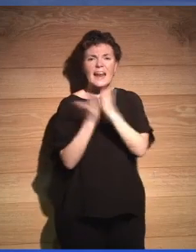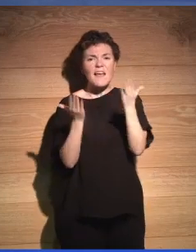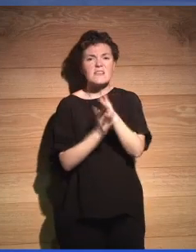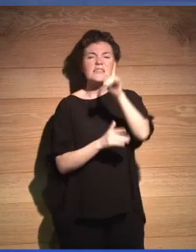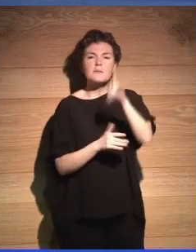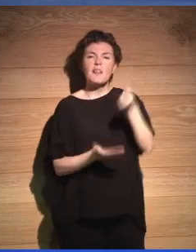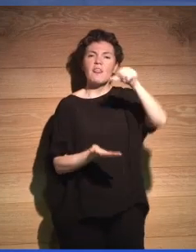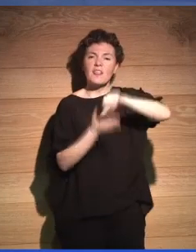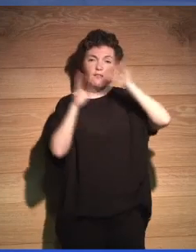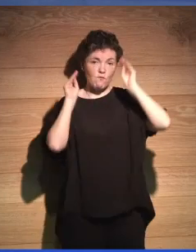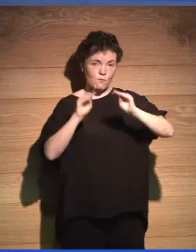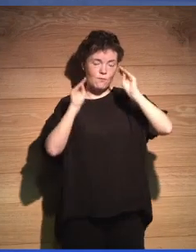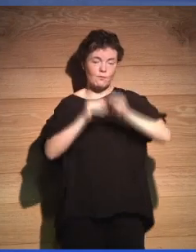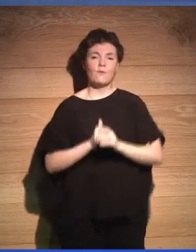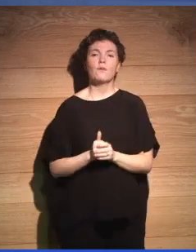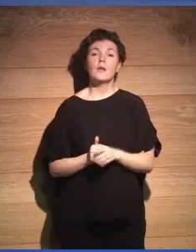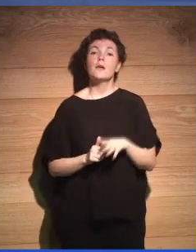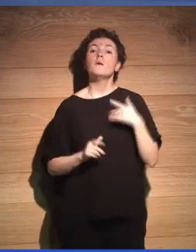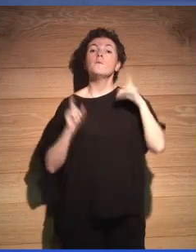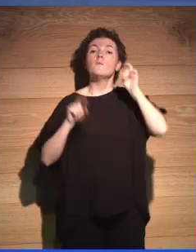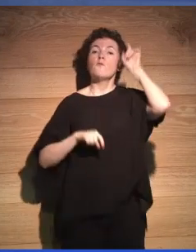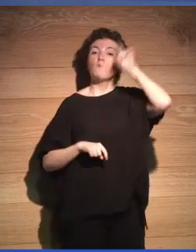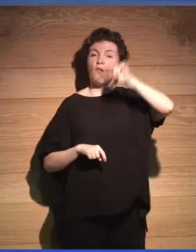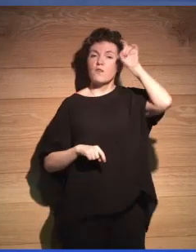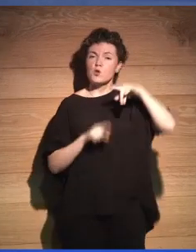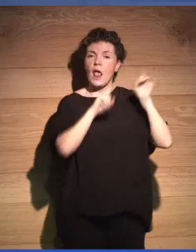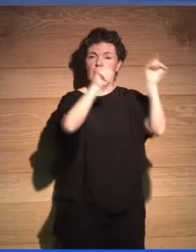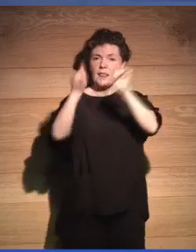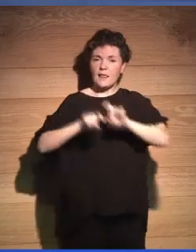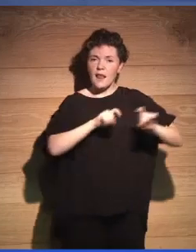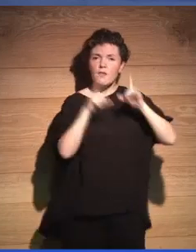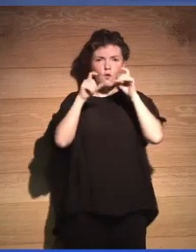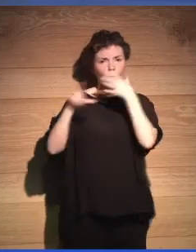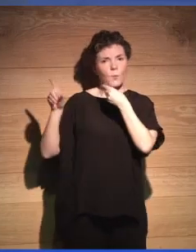Central de Formación. Y como profesora itinerante, aquí tenemos una foto muy bonita,